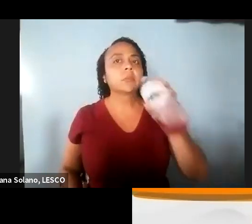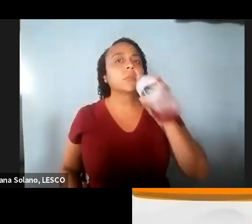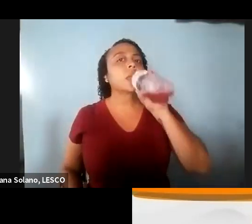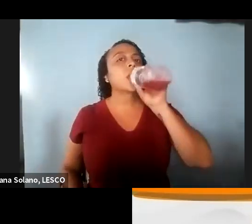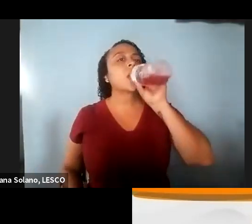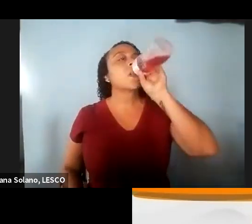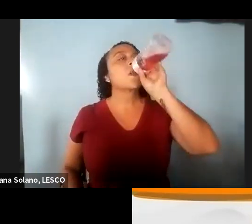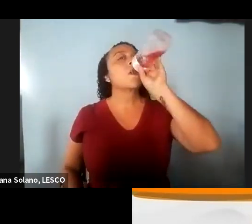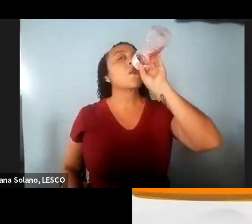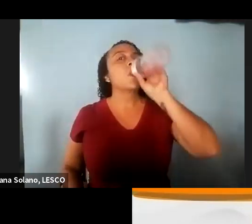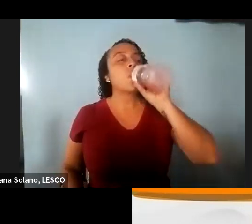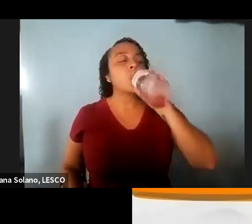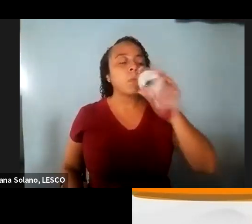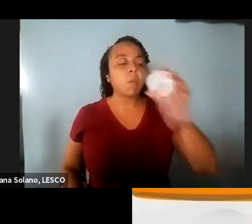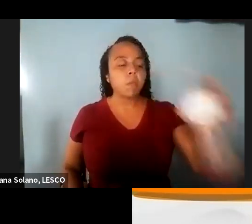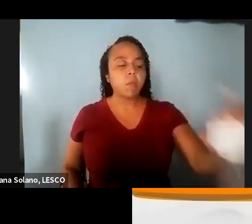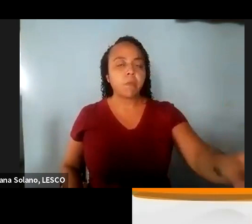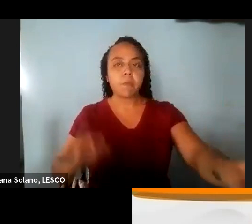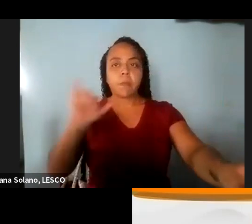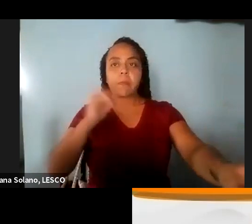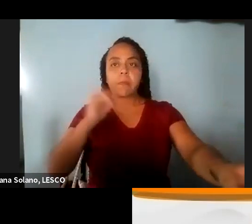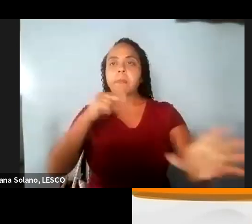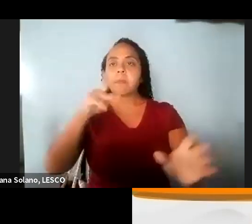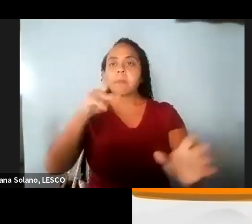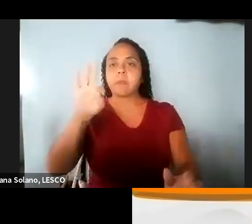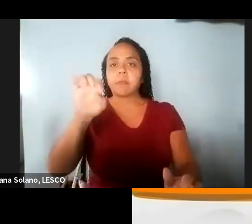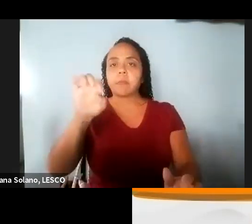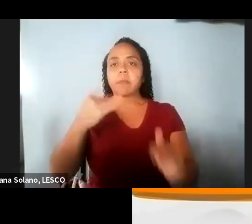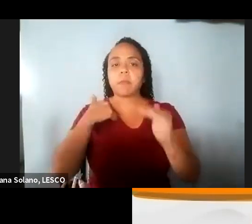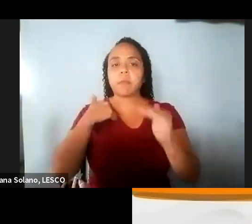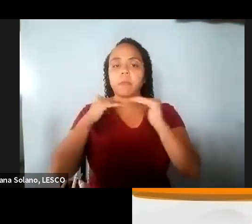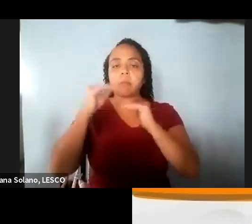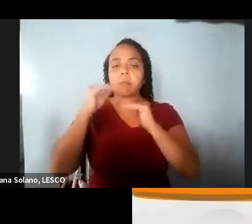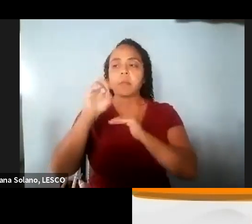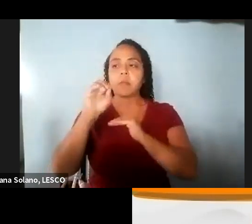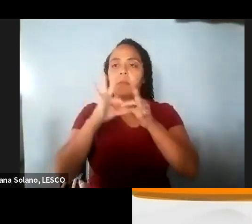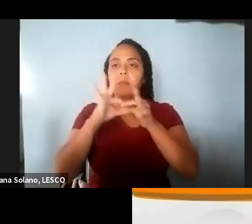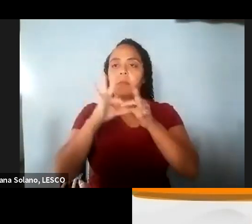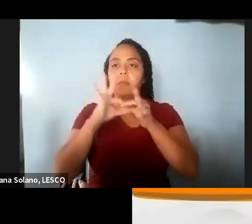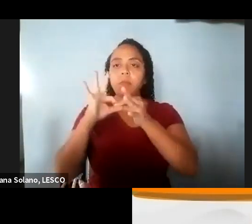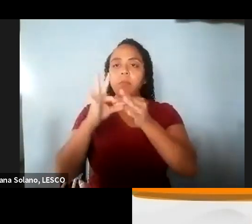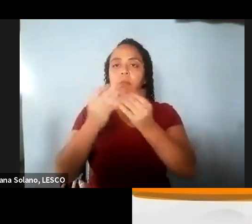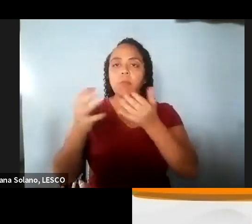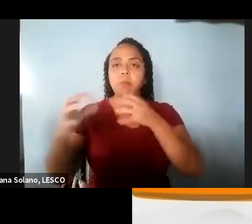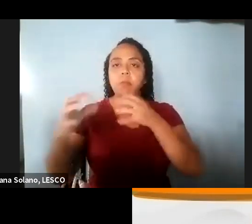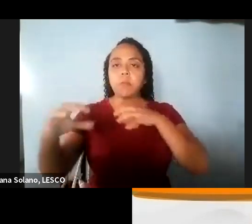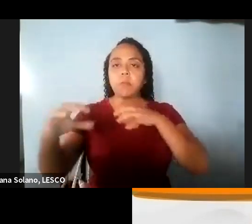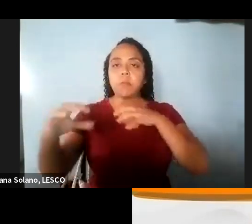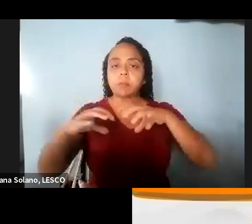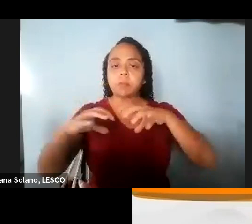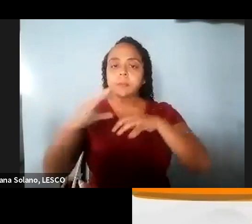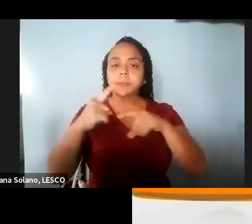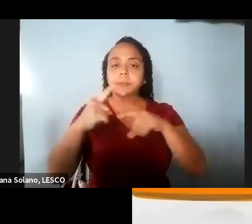peter actualmente existen más de 20 redes locales activas y cerca de la mitad de los miembros globales se